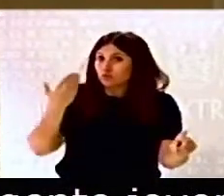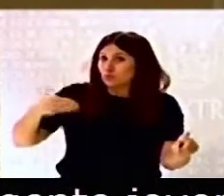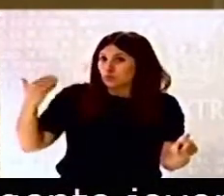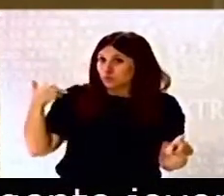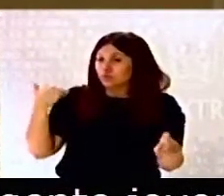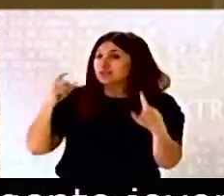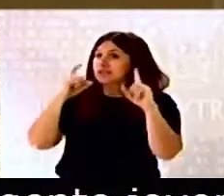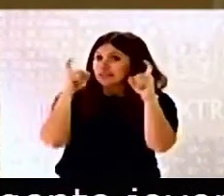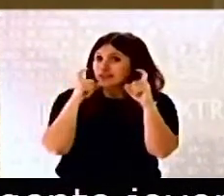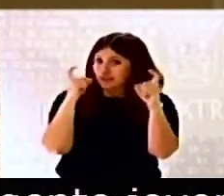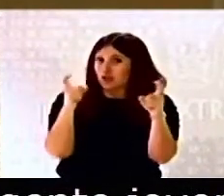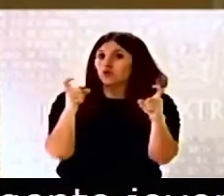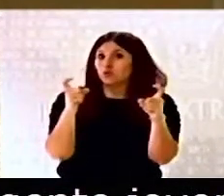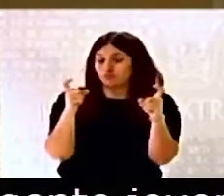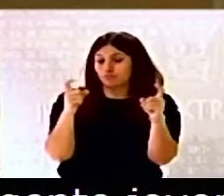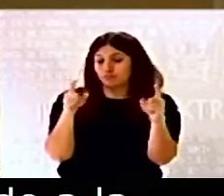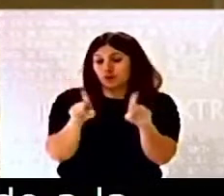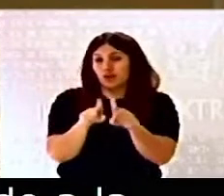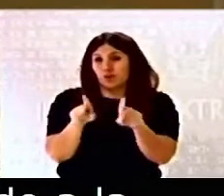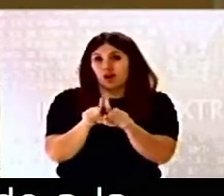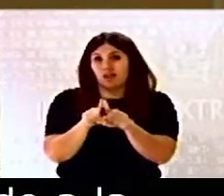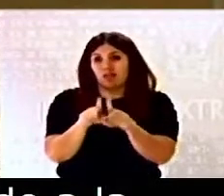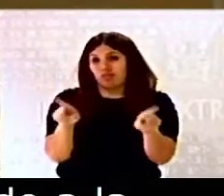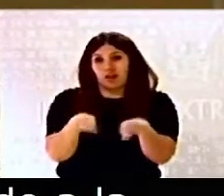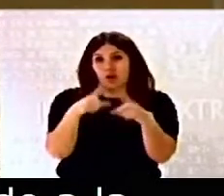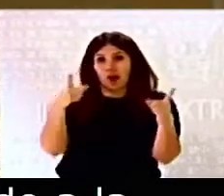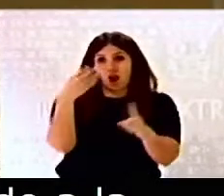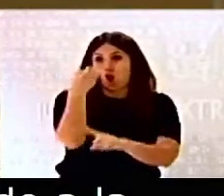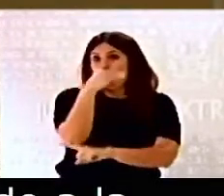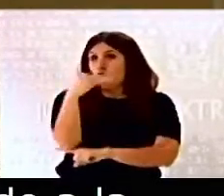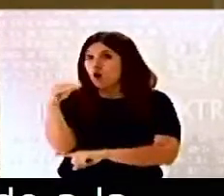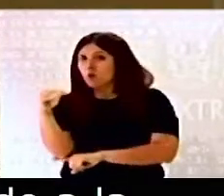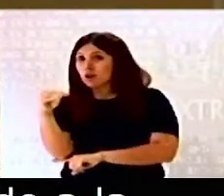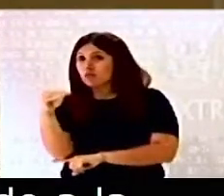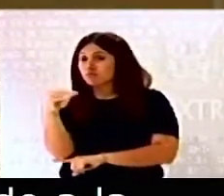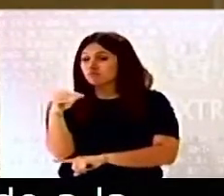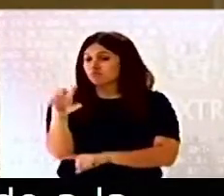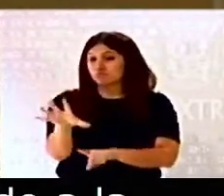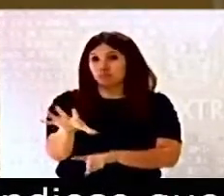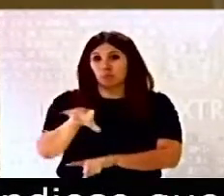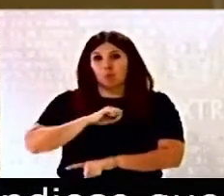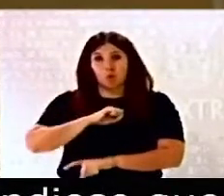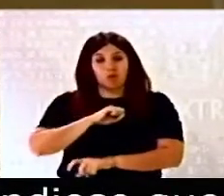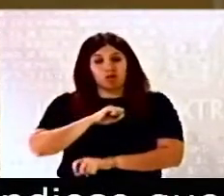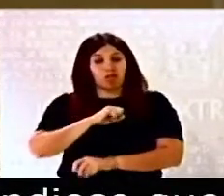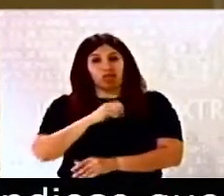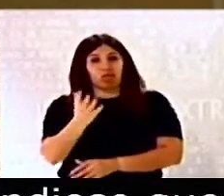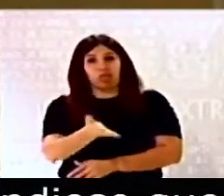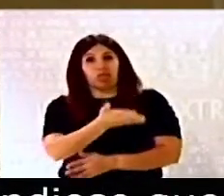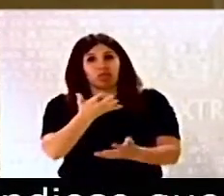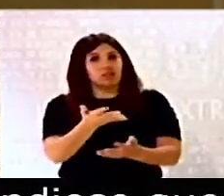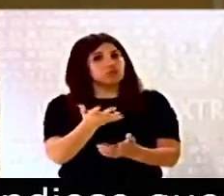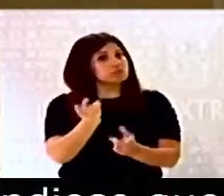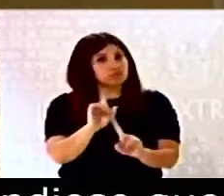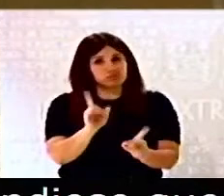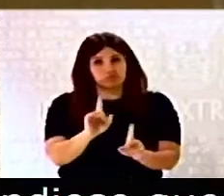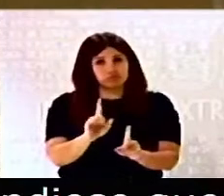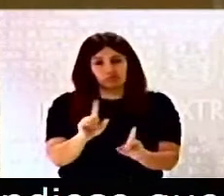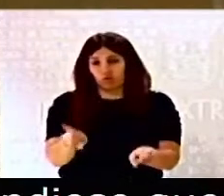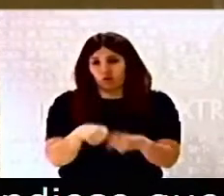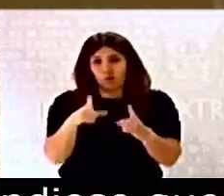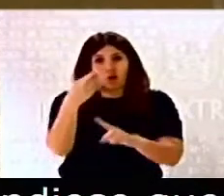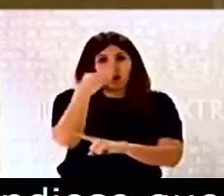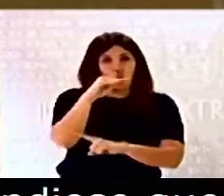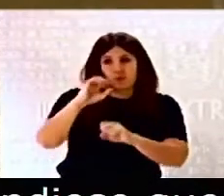que entendiese que ni siendo joven uno está libre de enfermar gravemente por la COVID-19.